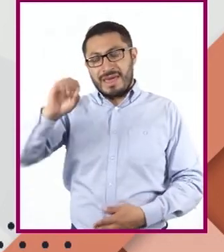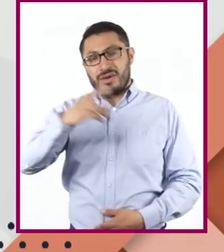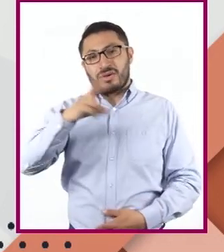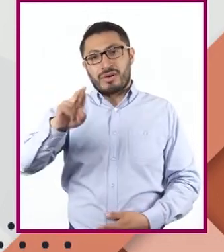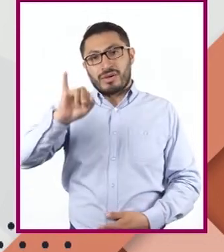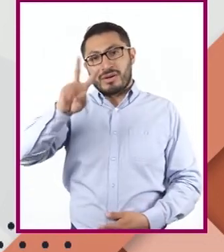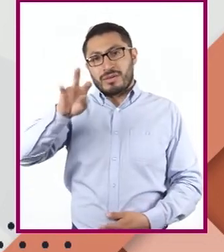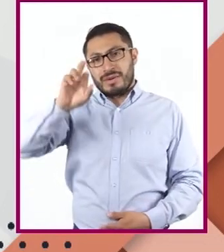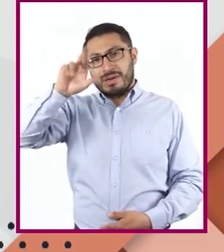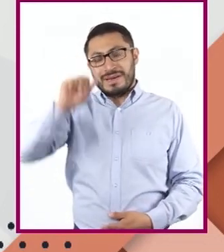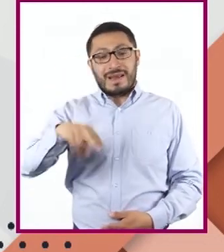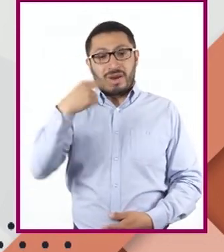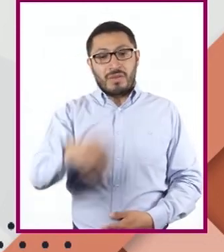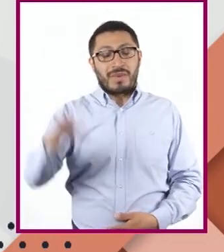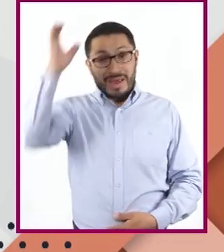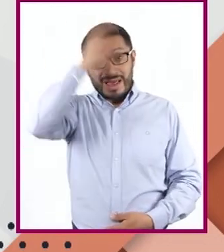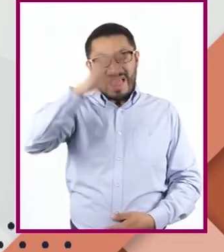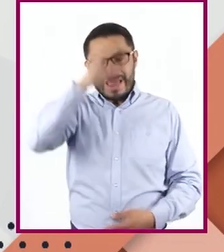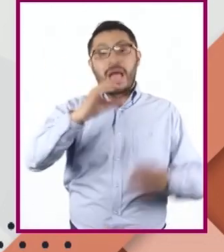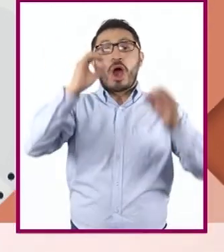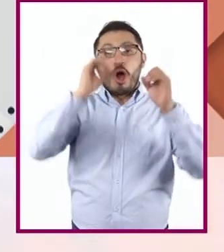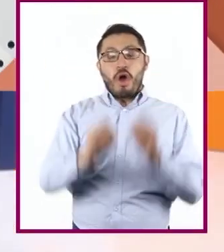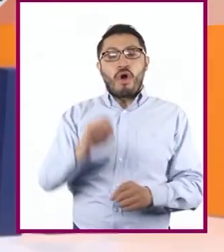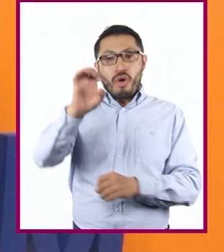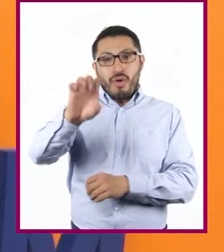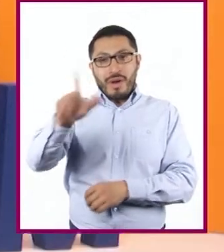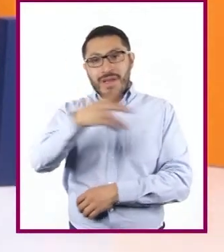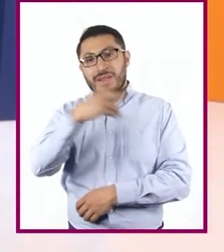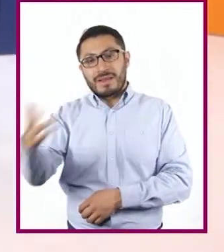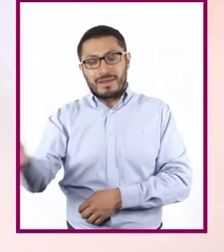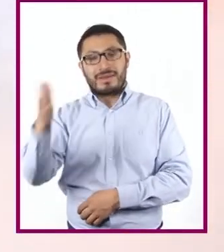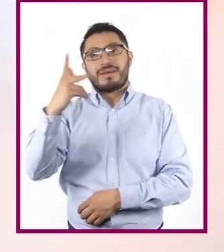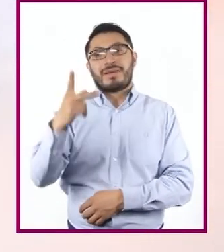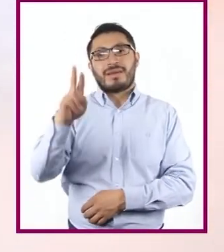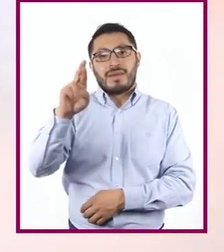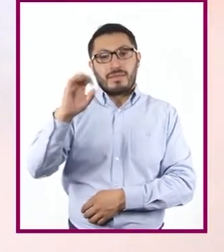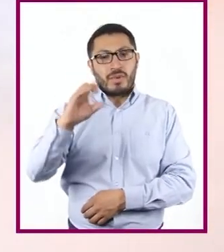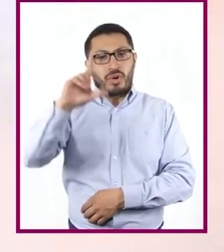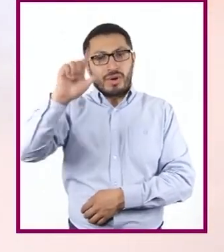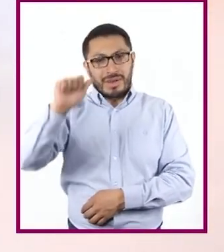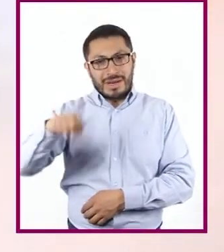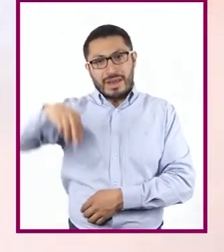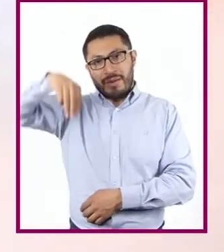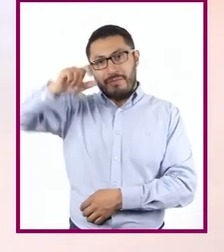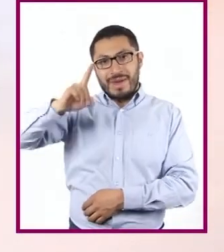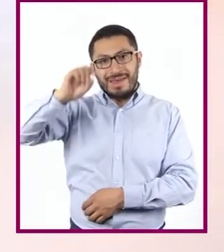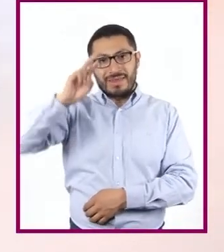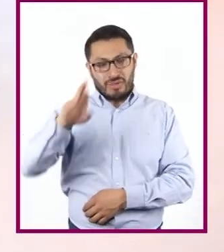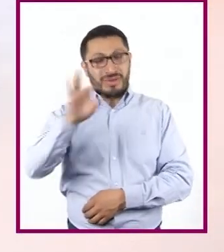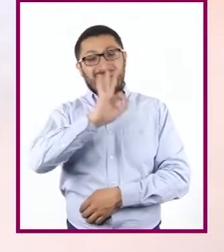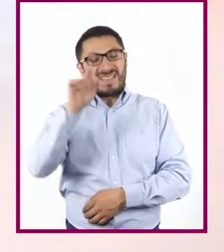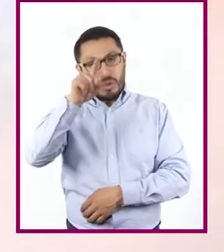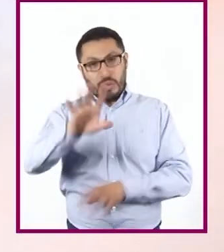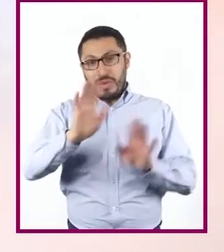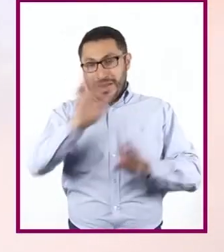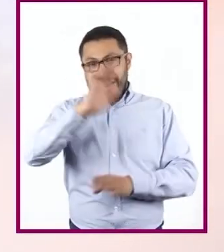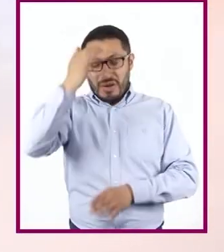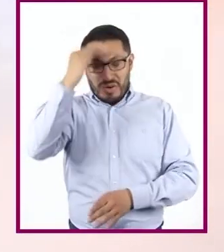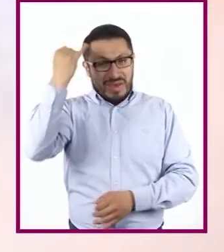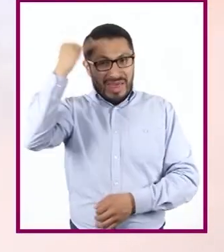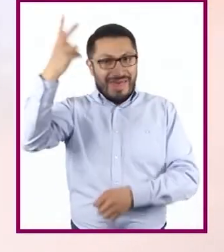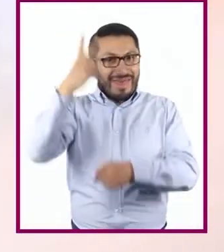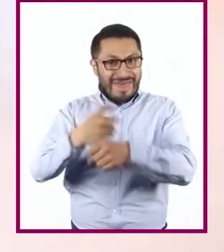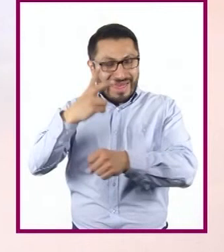o el proclamador. Bien, si reconocen ya las características de las ideas secundarias, saben